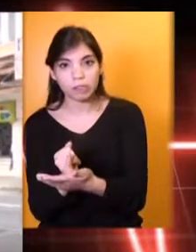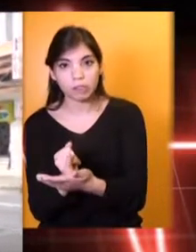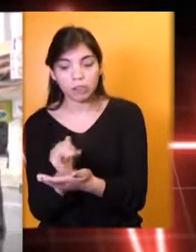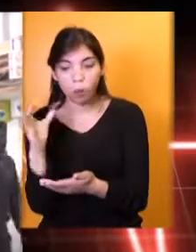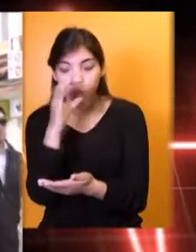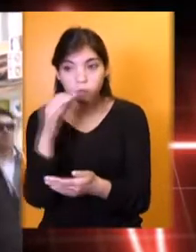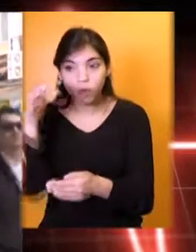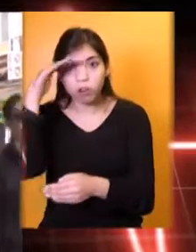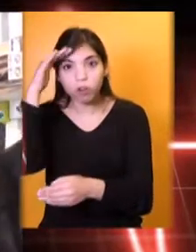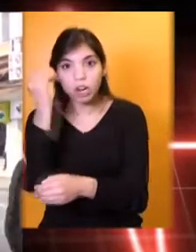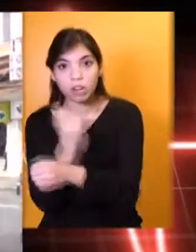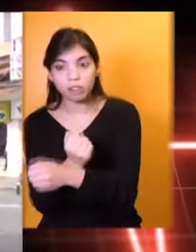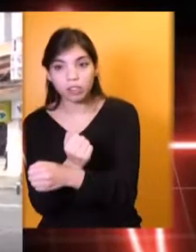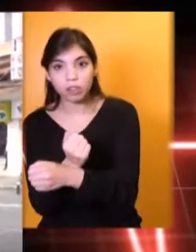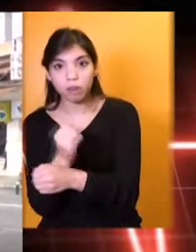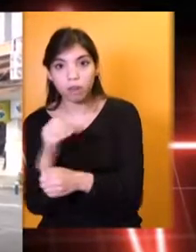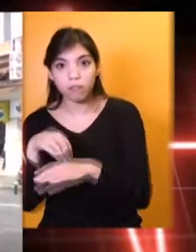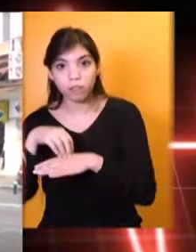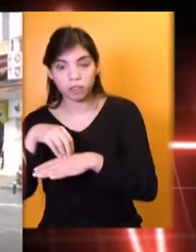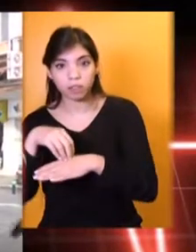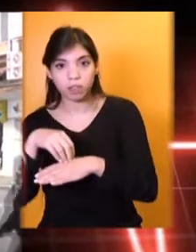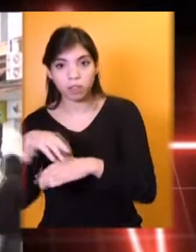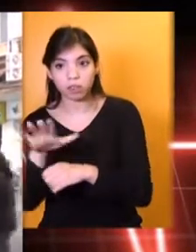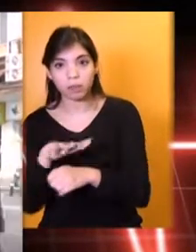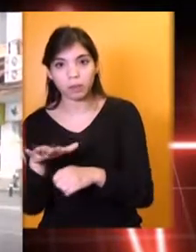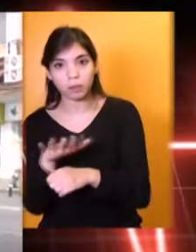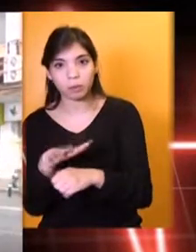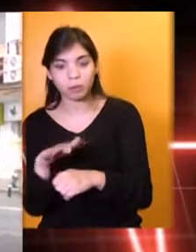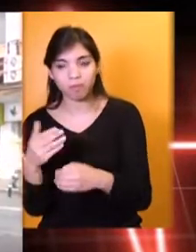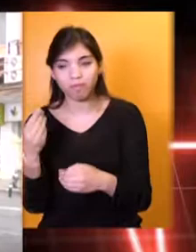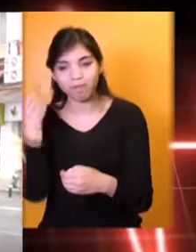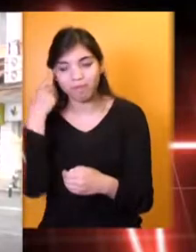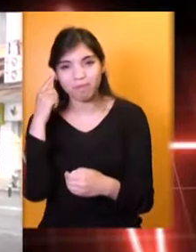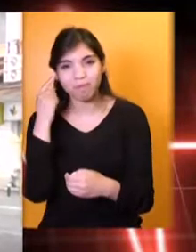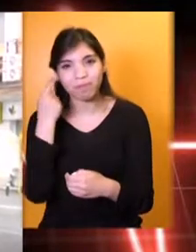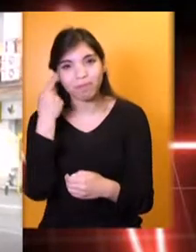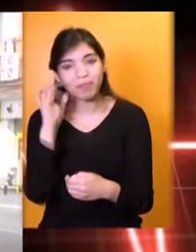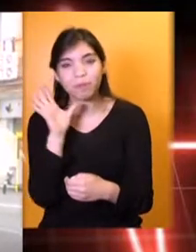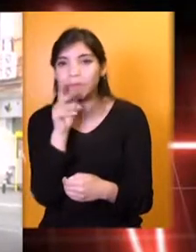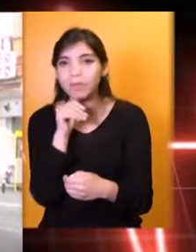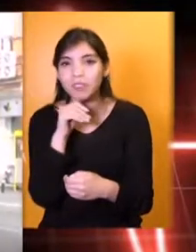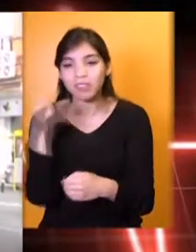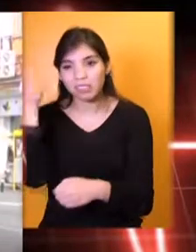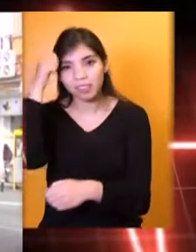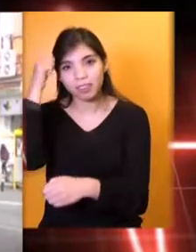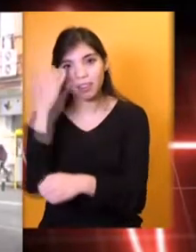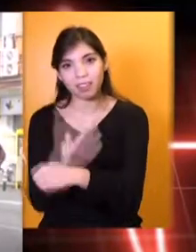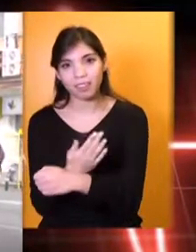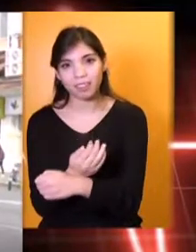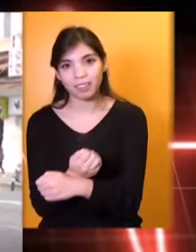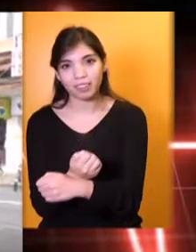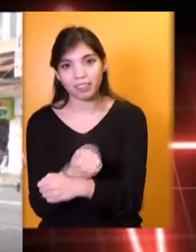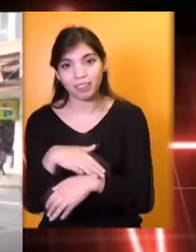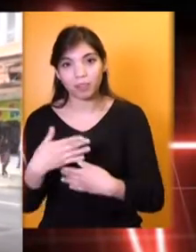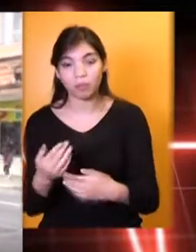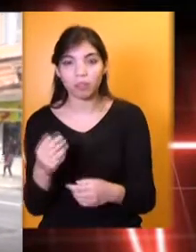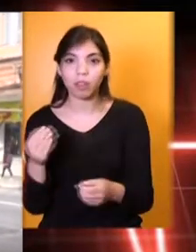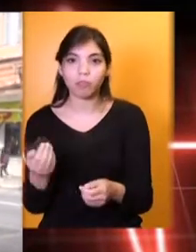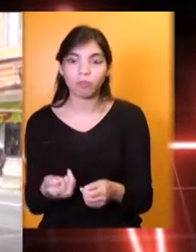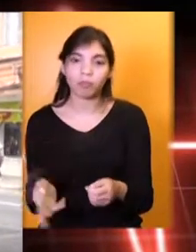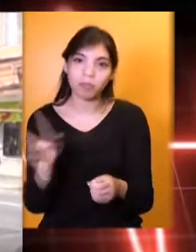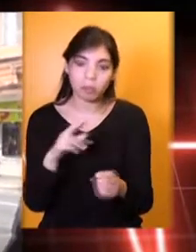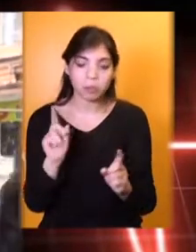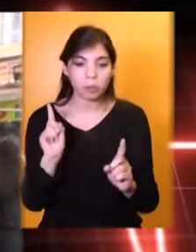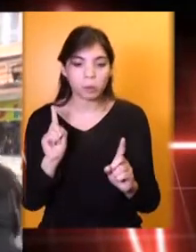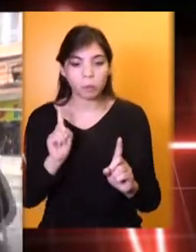hacia la intendencia a ver si estaba el carabinero que siempre está ahí y no lo encontré y ahí fue que